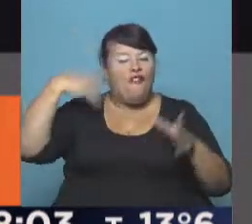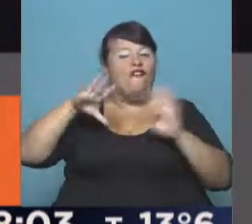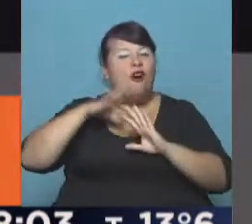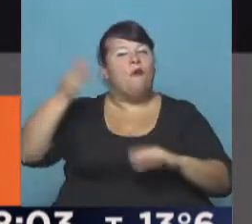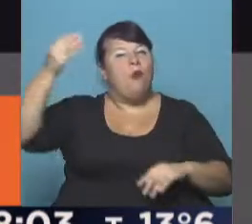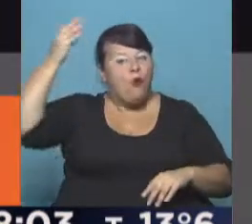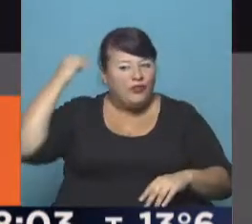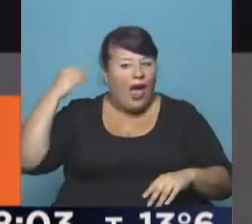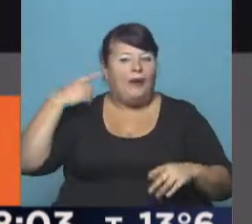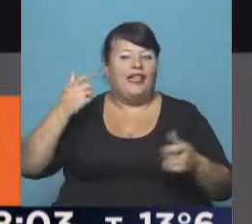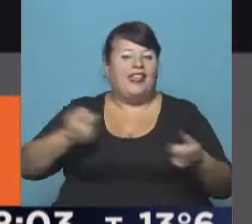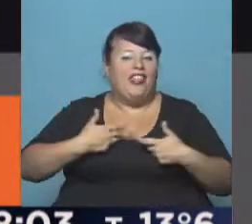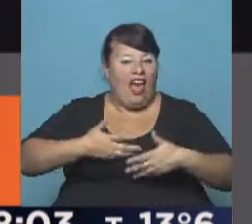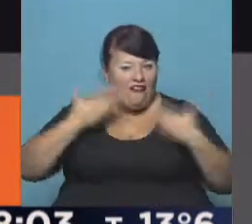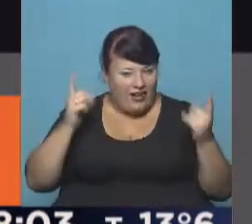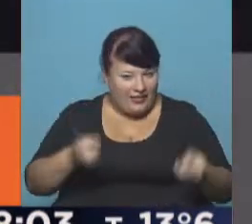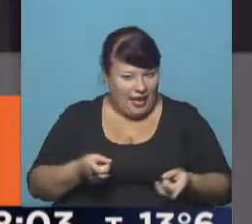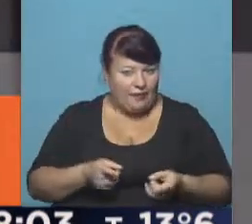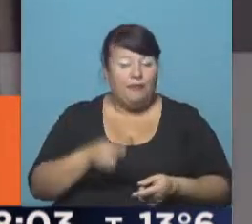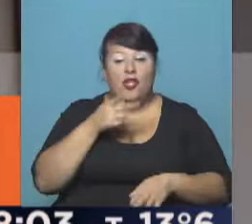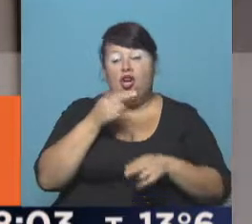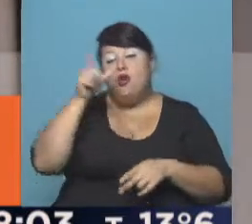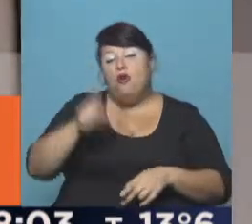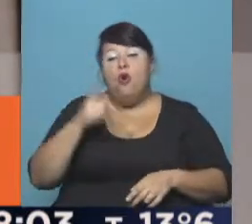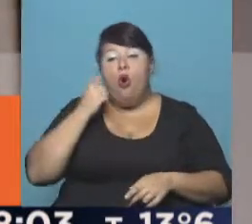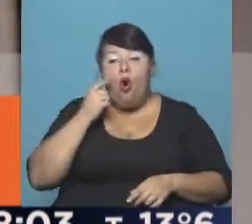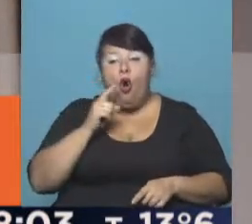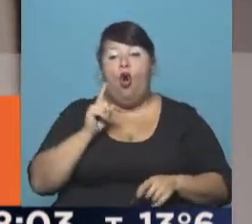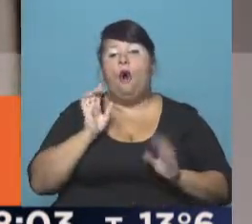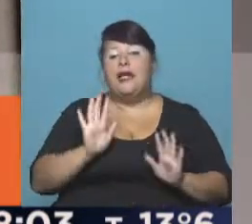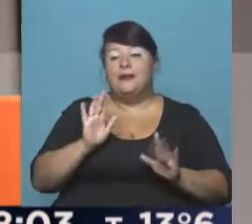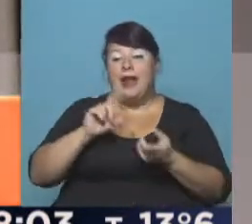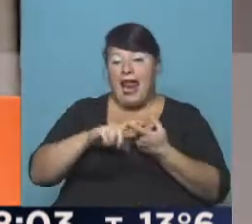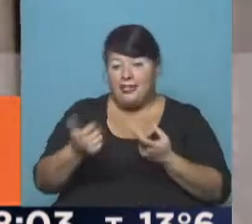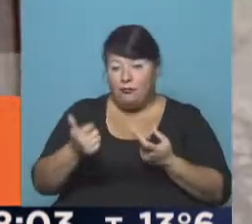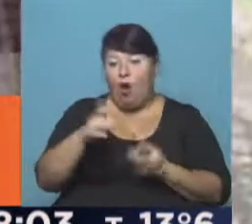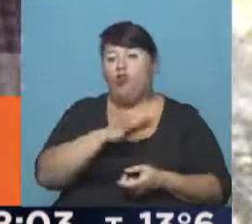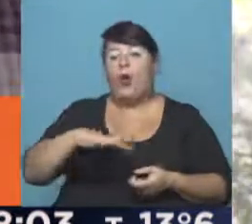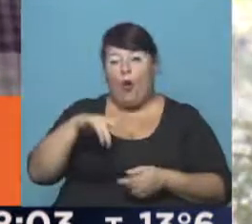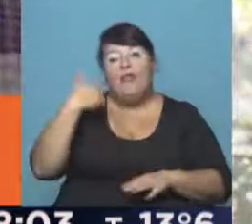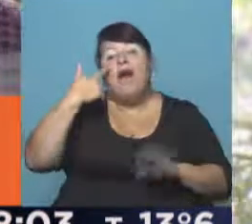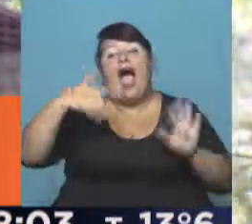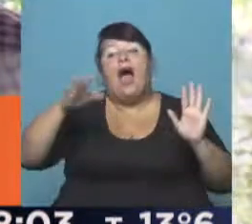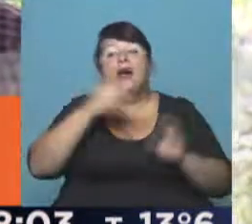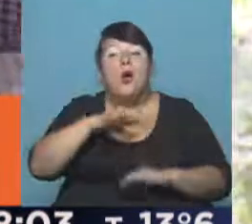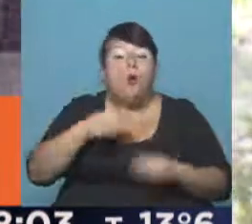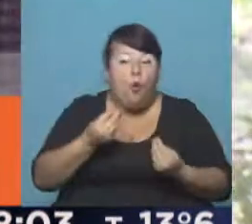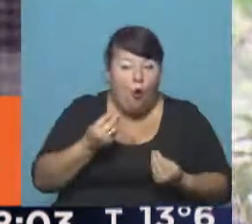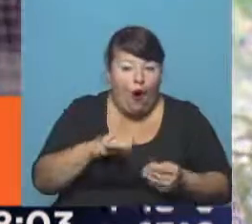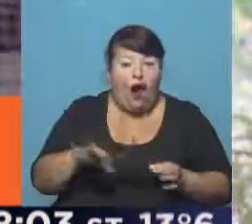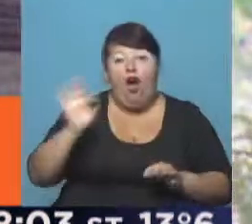tantas veces y le dio tanta felicidad, ¿no? Es un hombre que está esperando a su mujer en un lugar que después veremos qué lugar es,